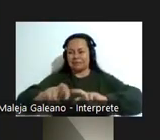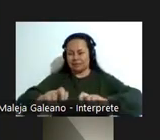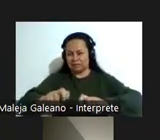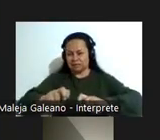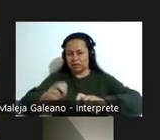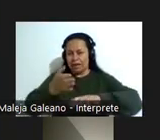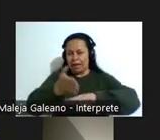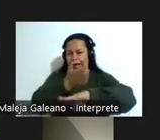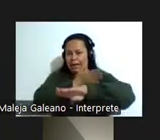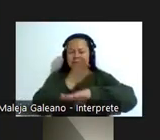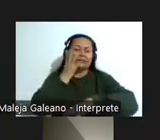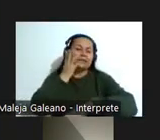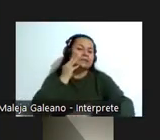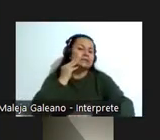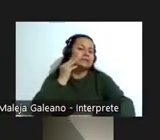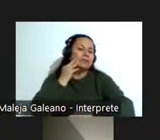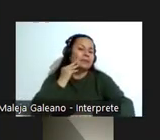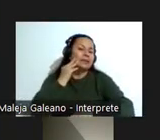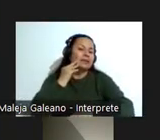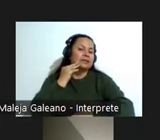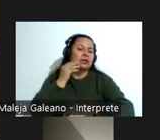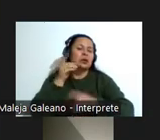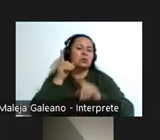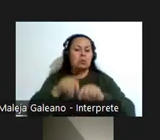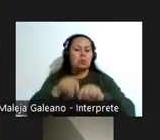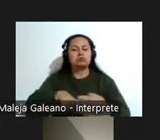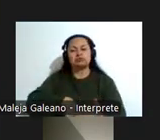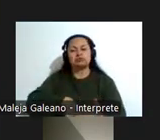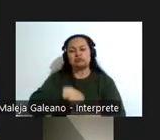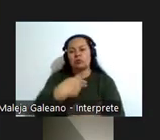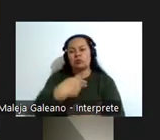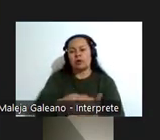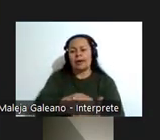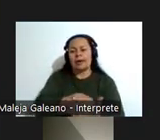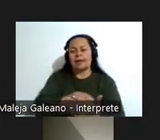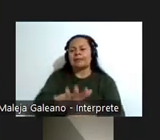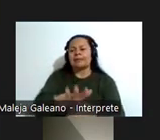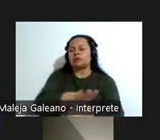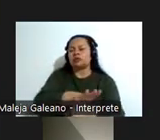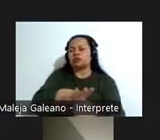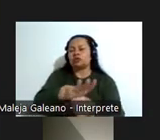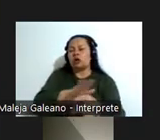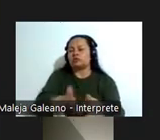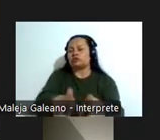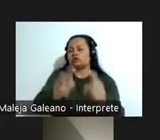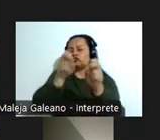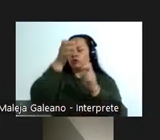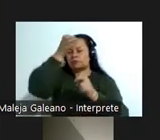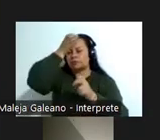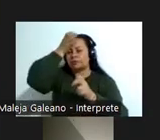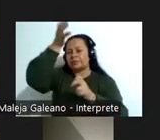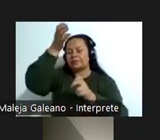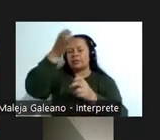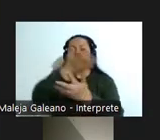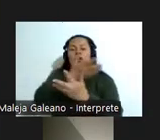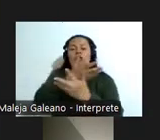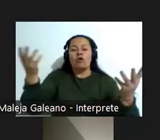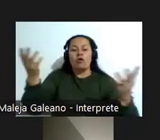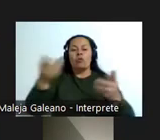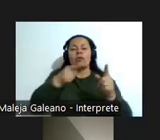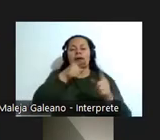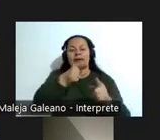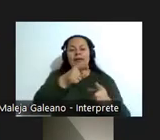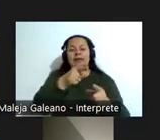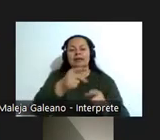experiencia, podemos caer en algo que se ha denominado extractivismo del saber. Y aquí voy